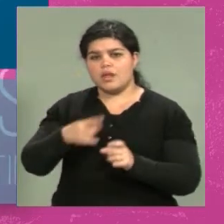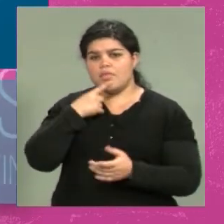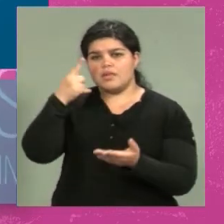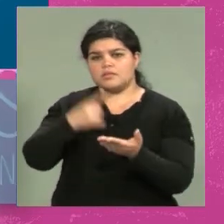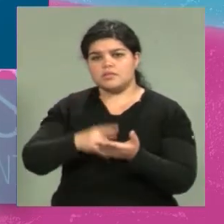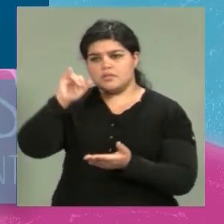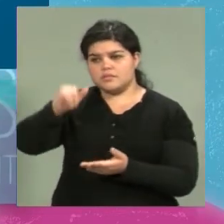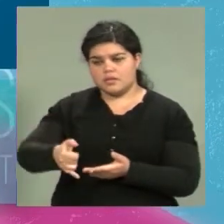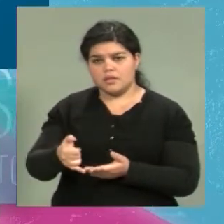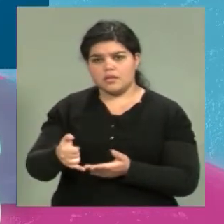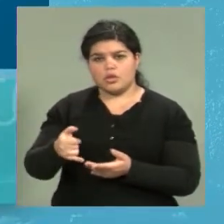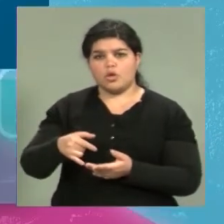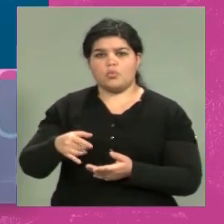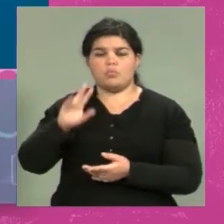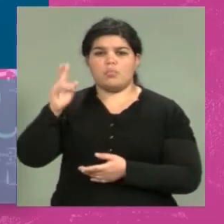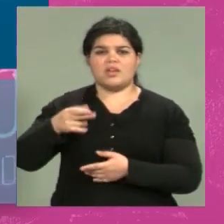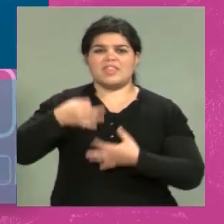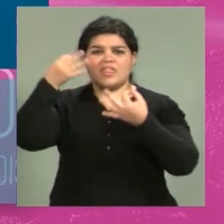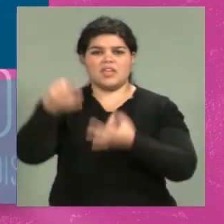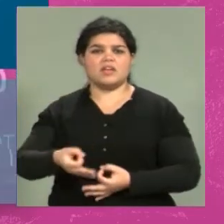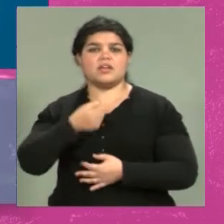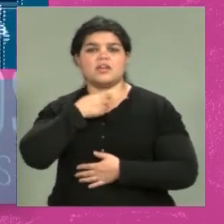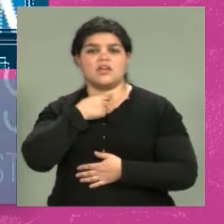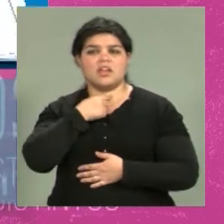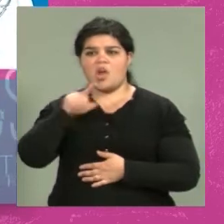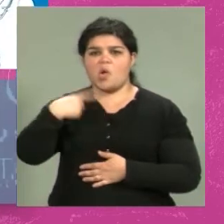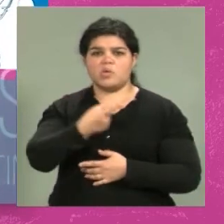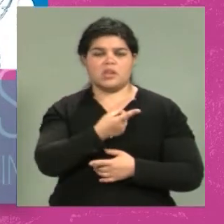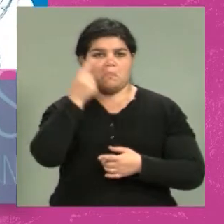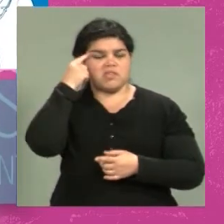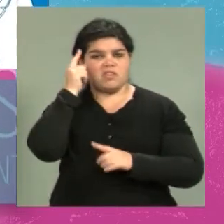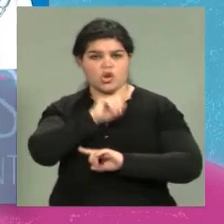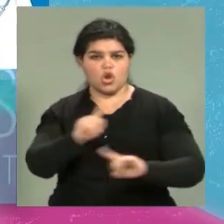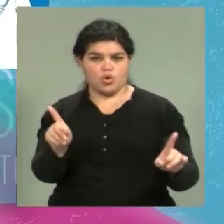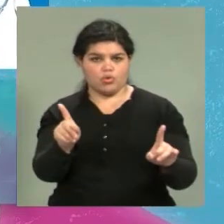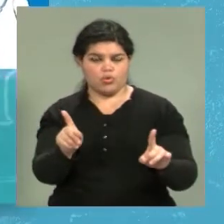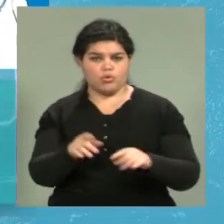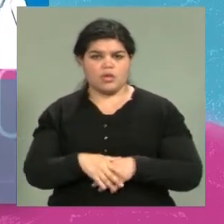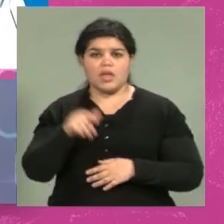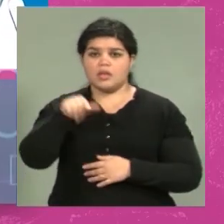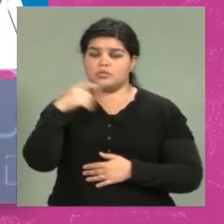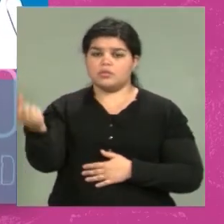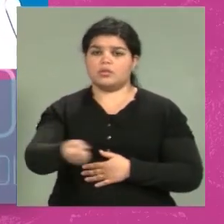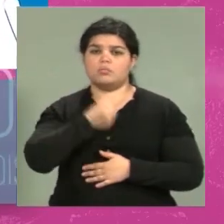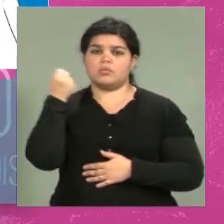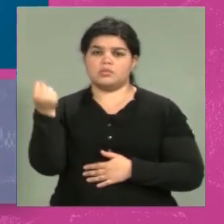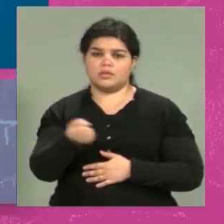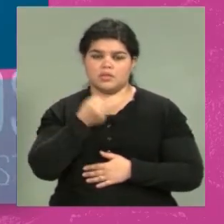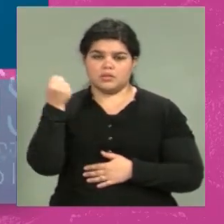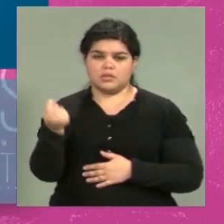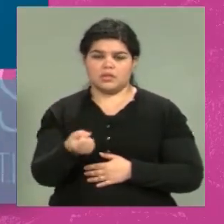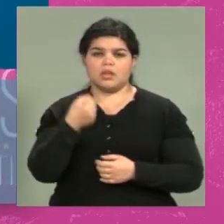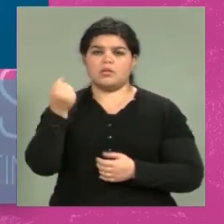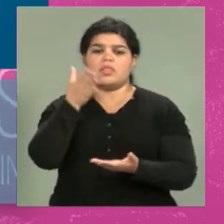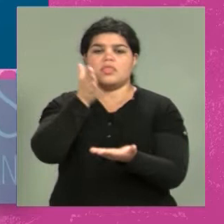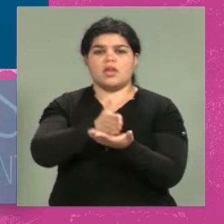muerte digna y personas que no por sus creencias. Pero el derecho existe y creo que es importante. Creo que en la medida en que existen mayor cantidad de